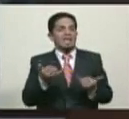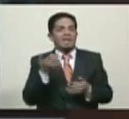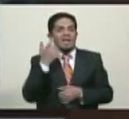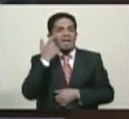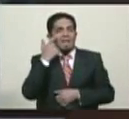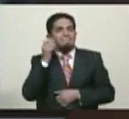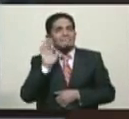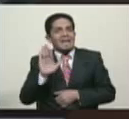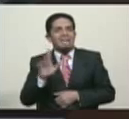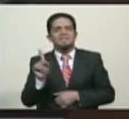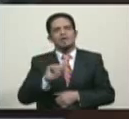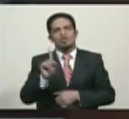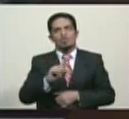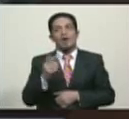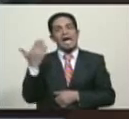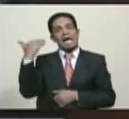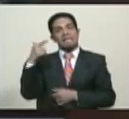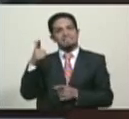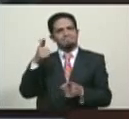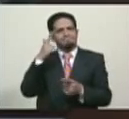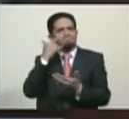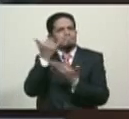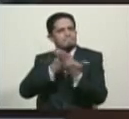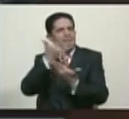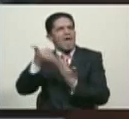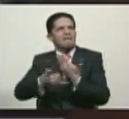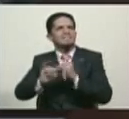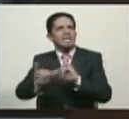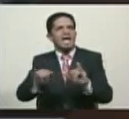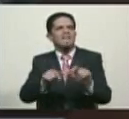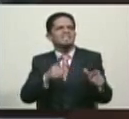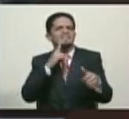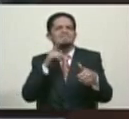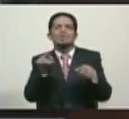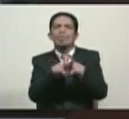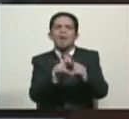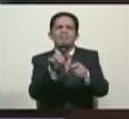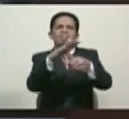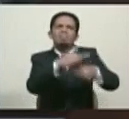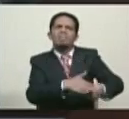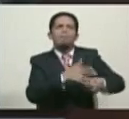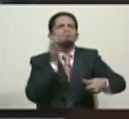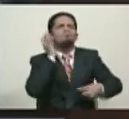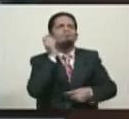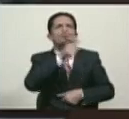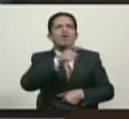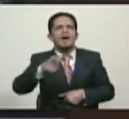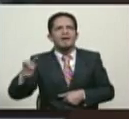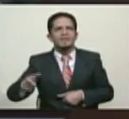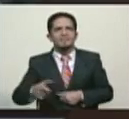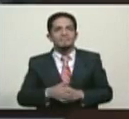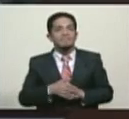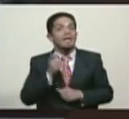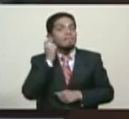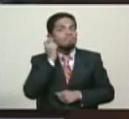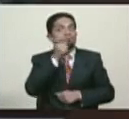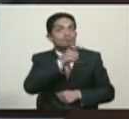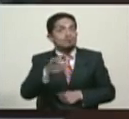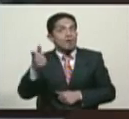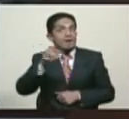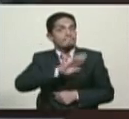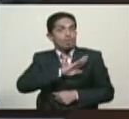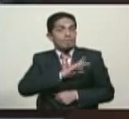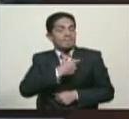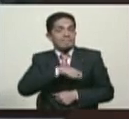un propósito planificado para sumir a las mujeres en esclavitud. Sabemos que las valientes mujeres de España no